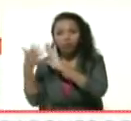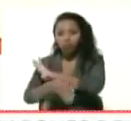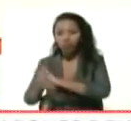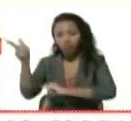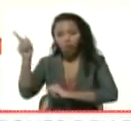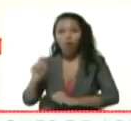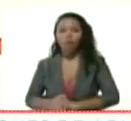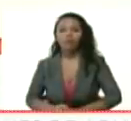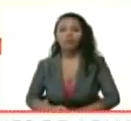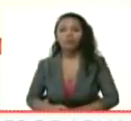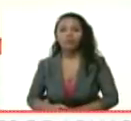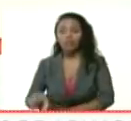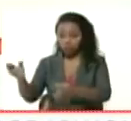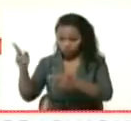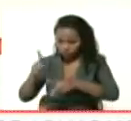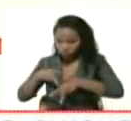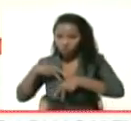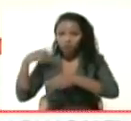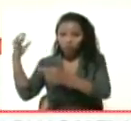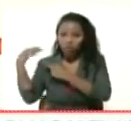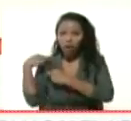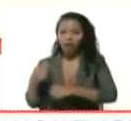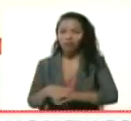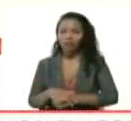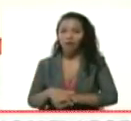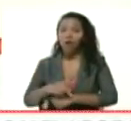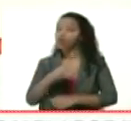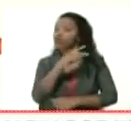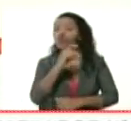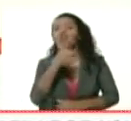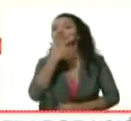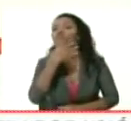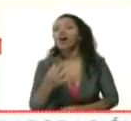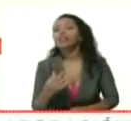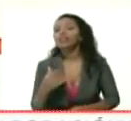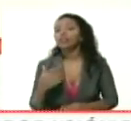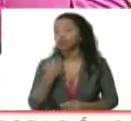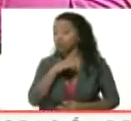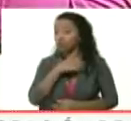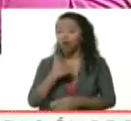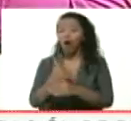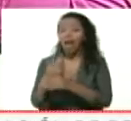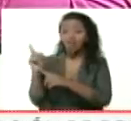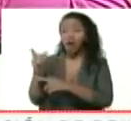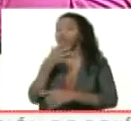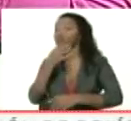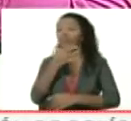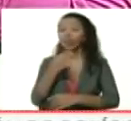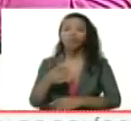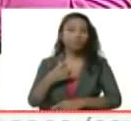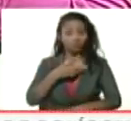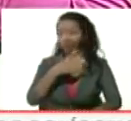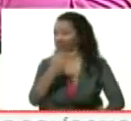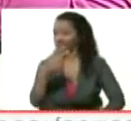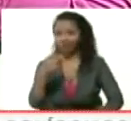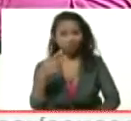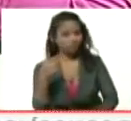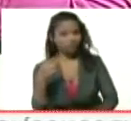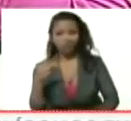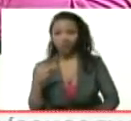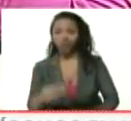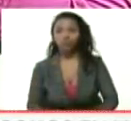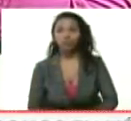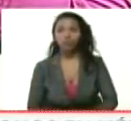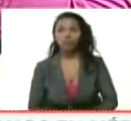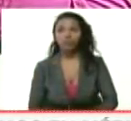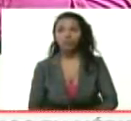asuman su responsabilidad. No la van a tener tan fácil, de verdad no la van a tener tan fácil. No la van a tener tan fácil.